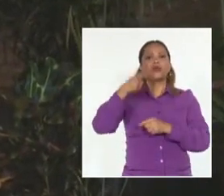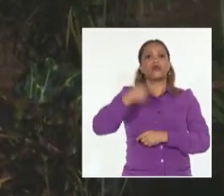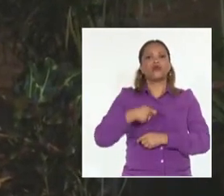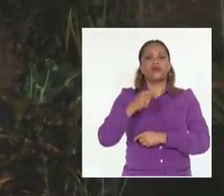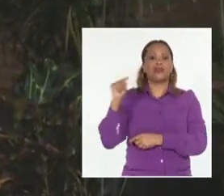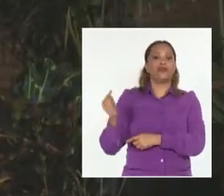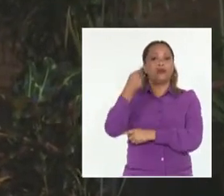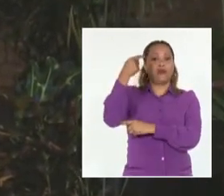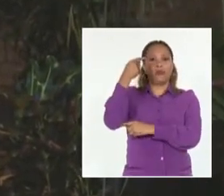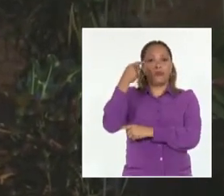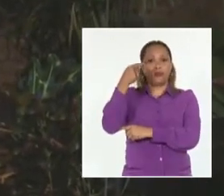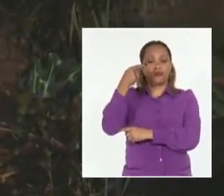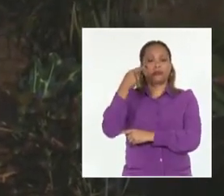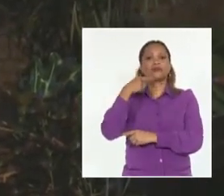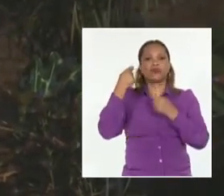social.